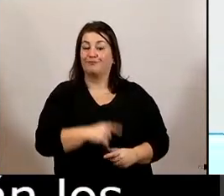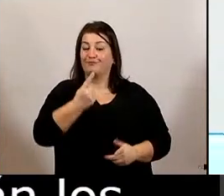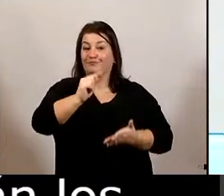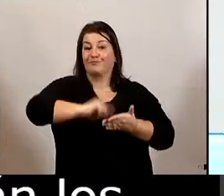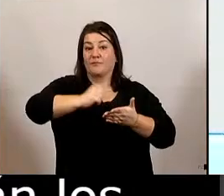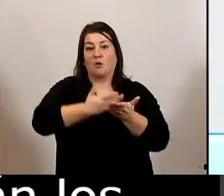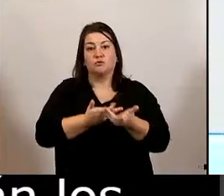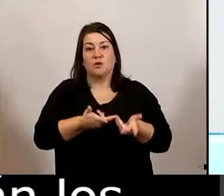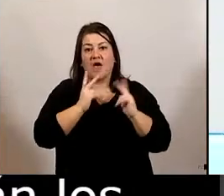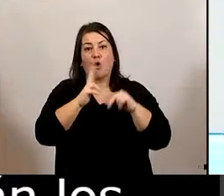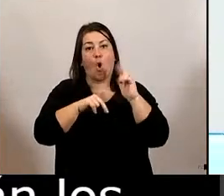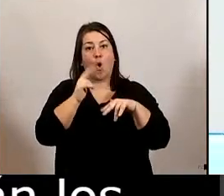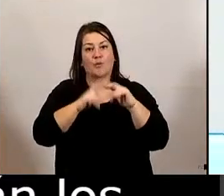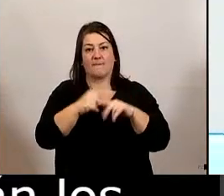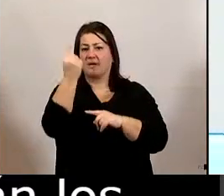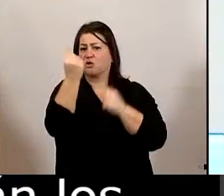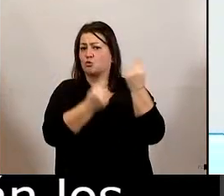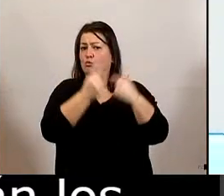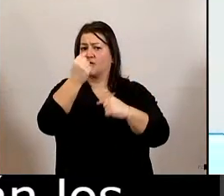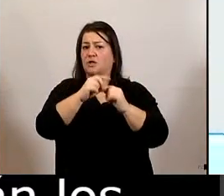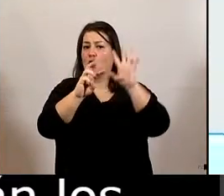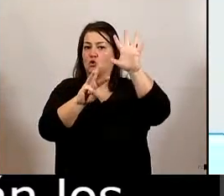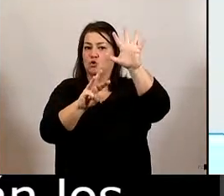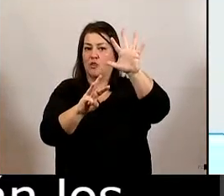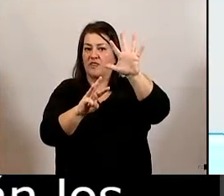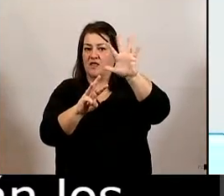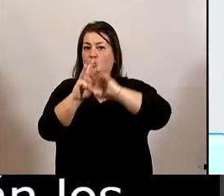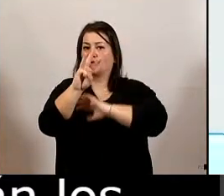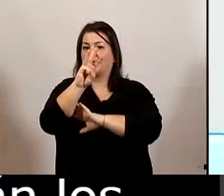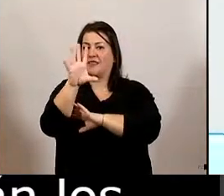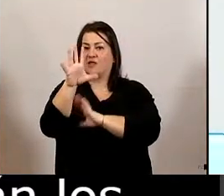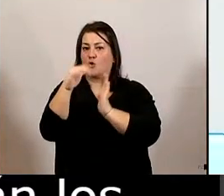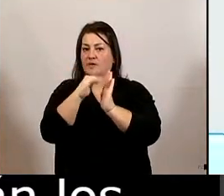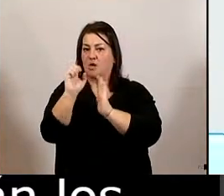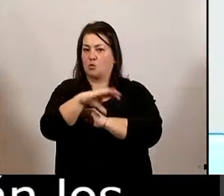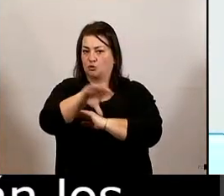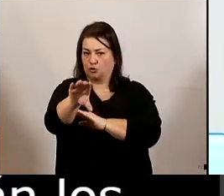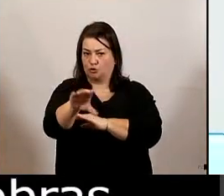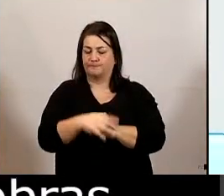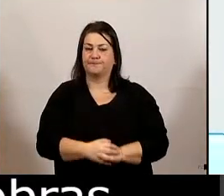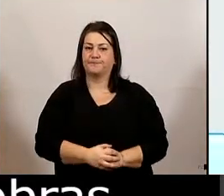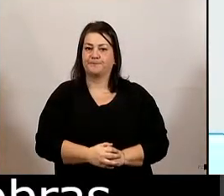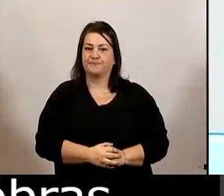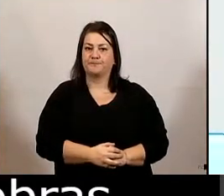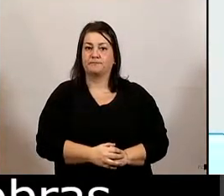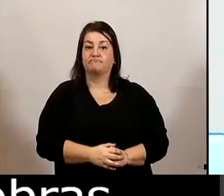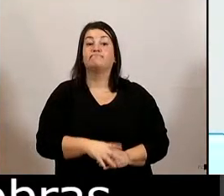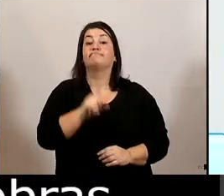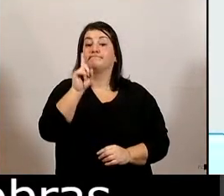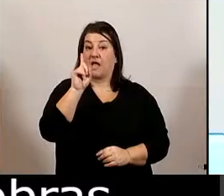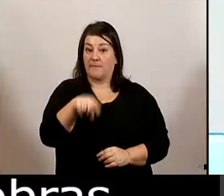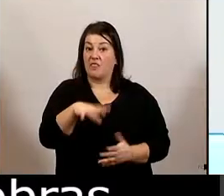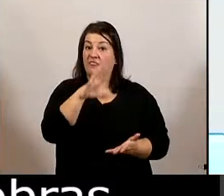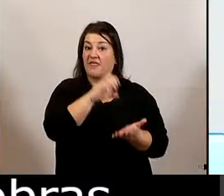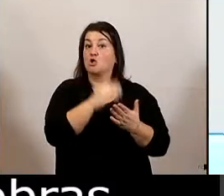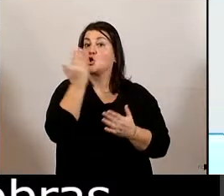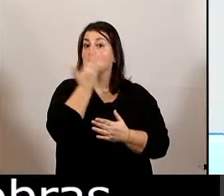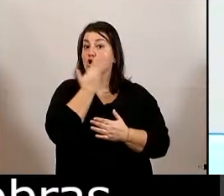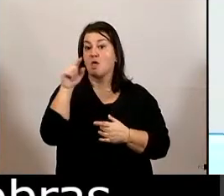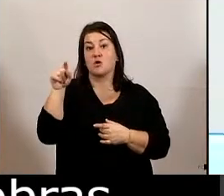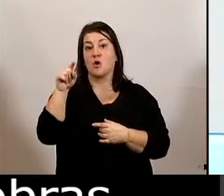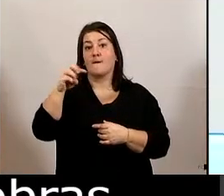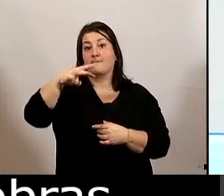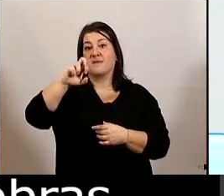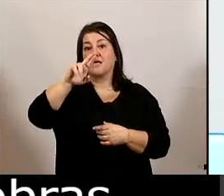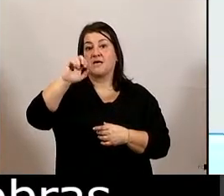contratación de estas obras con un presupuesto de 835.000 euros. Por su parte, el centro escolar Miralvalle